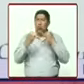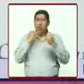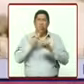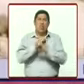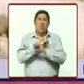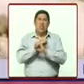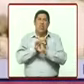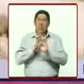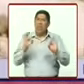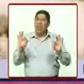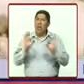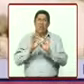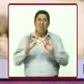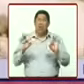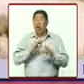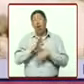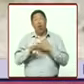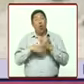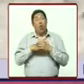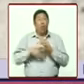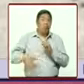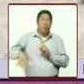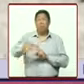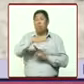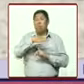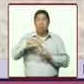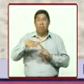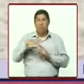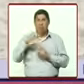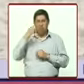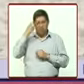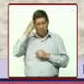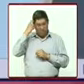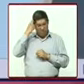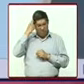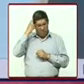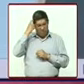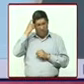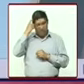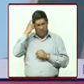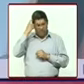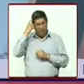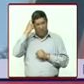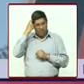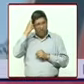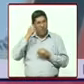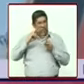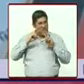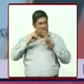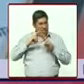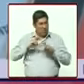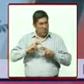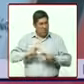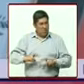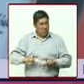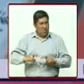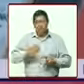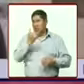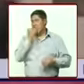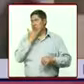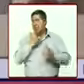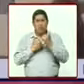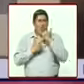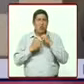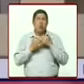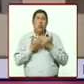nadie. Y bueno, todas estas circunstancias hacen que el Ministerio Público tenga que hacer la investigación en torno a la